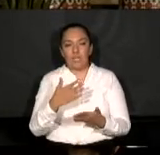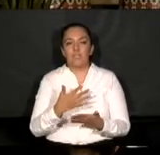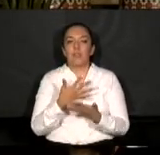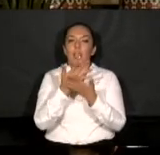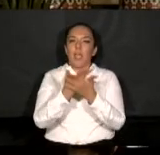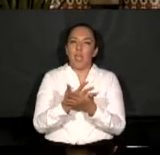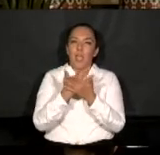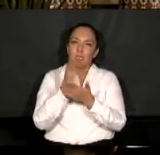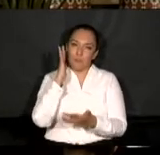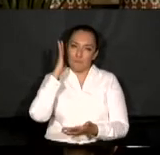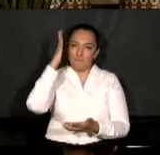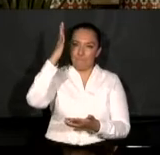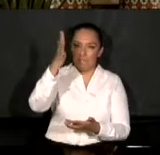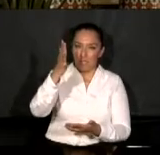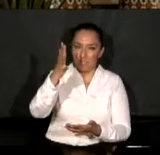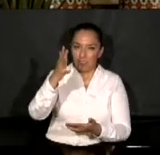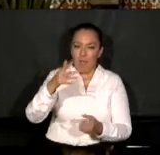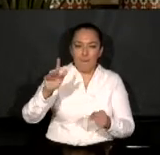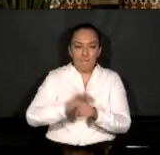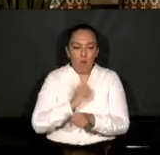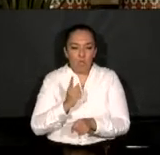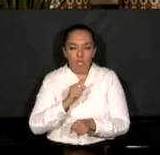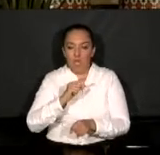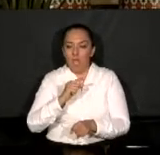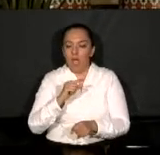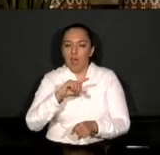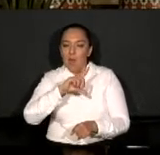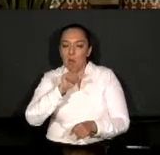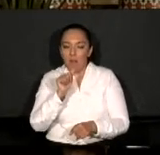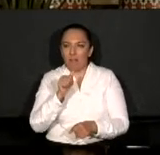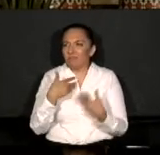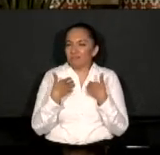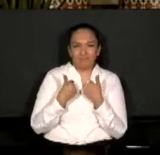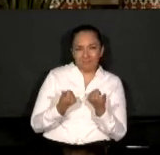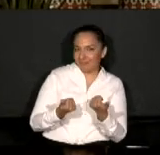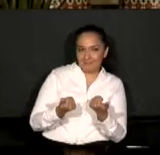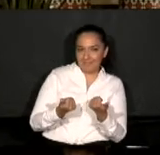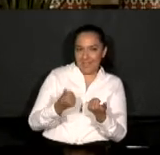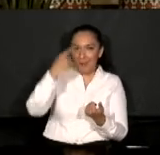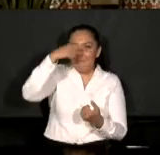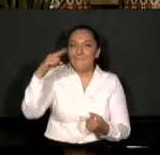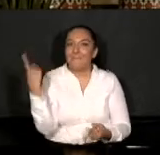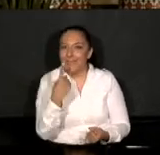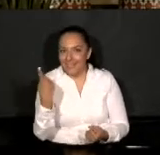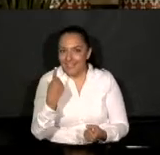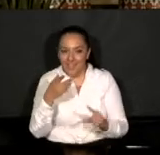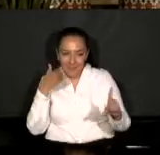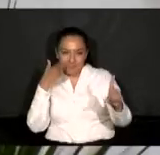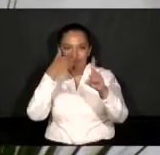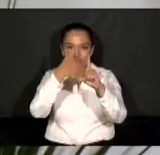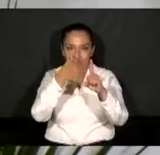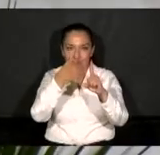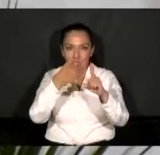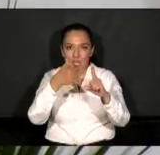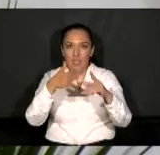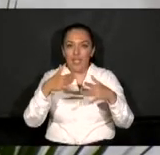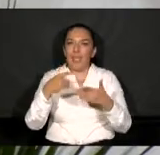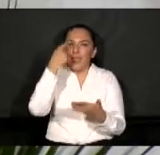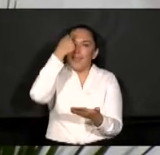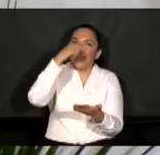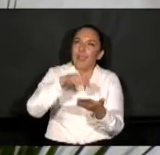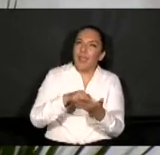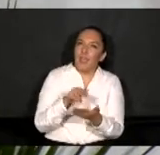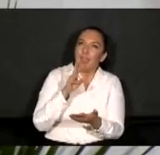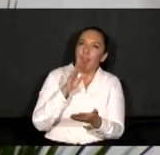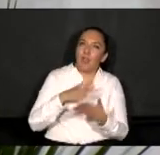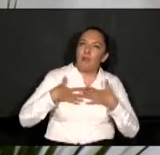esperanza la lucha no se entiende ni mucho menos tiene sentido. Él decía, creer en algo, perseverar